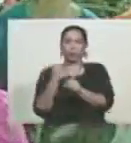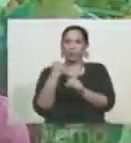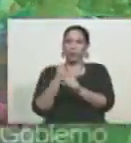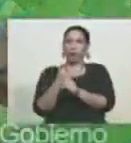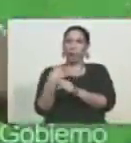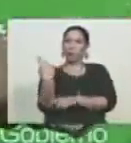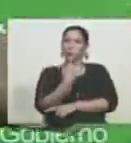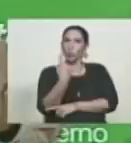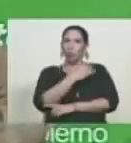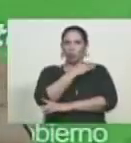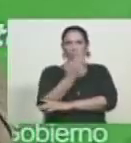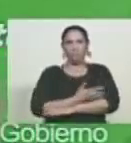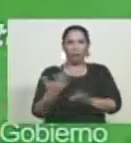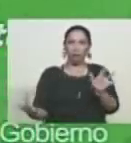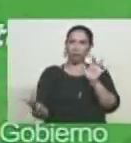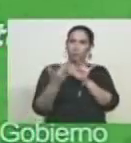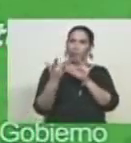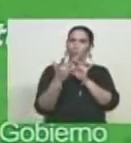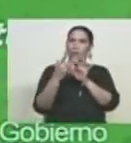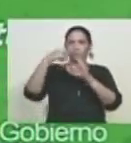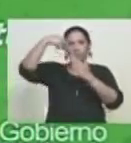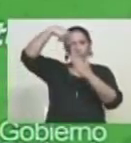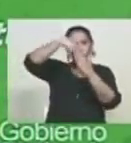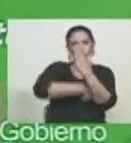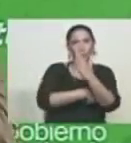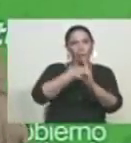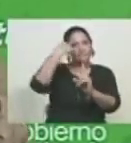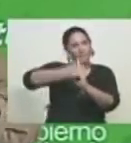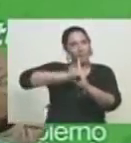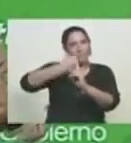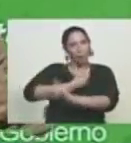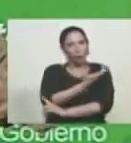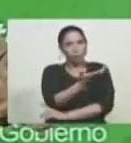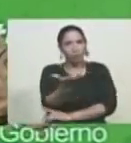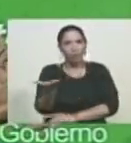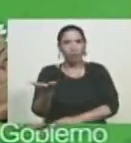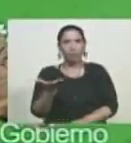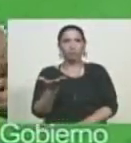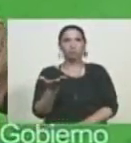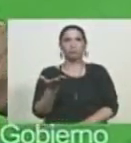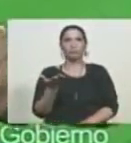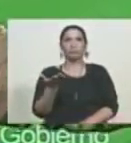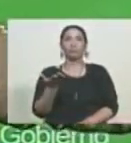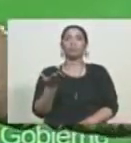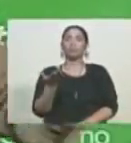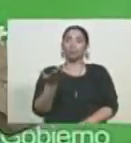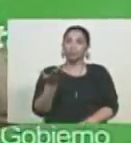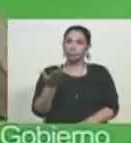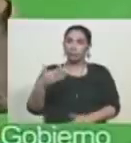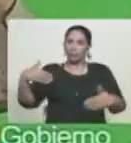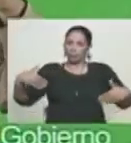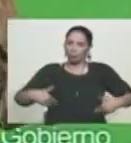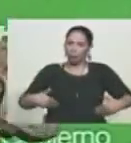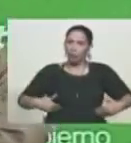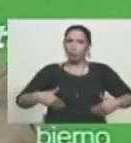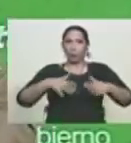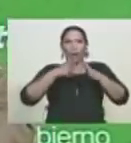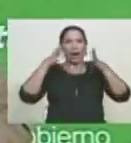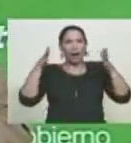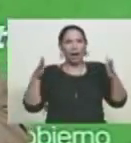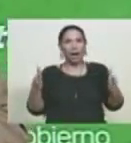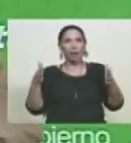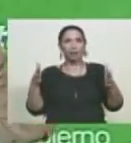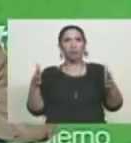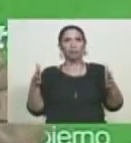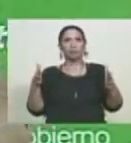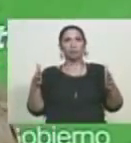fuerza, conectar la profundidad de la lucha de ustedes con el esfuerzo gigantesco